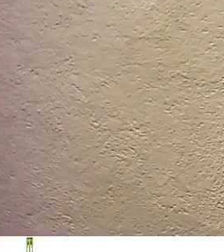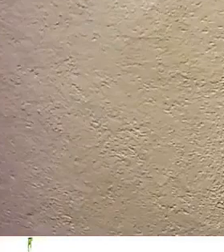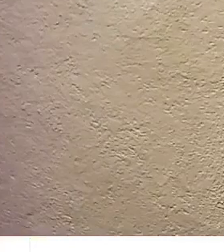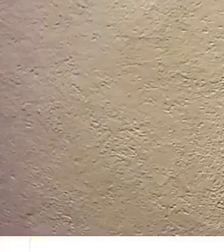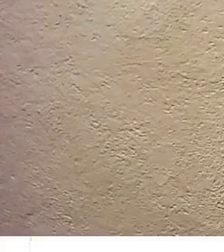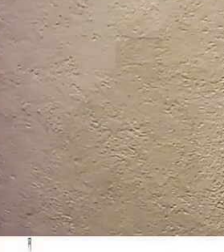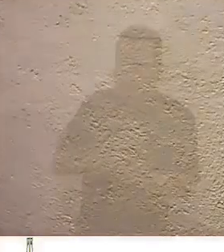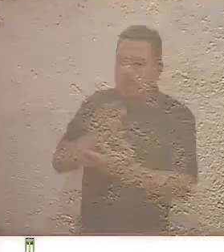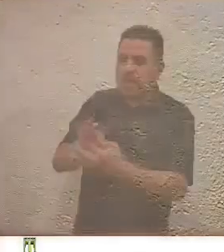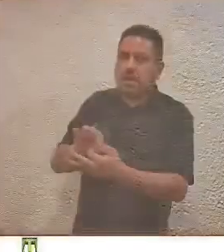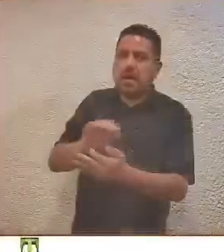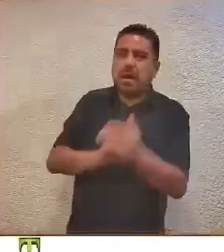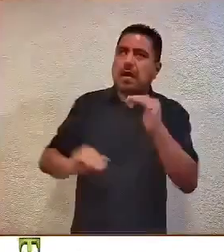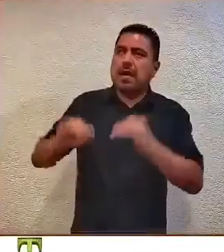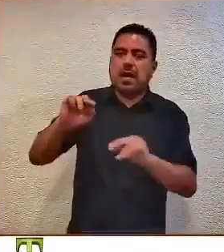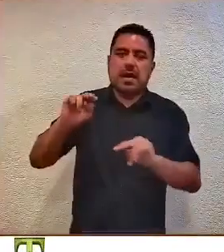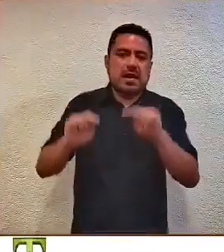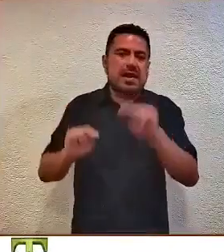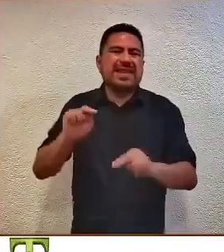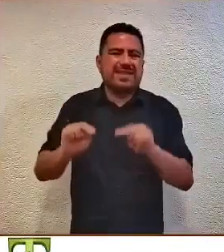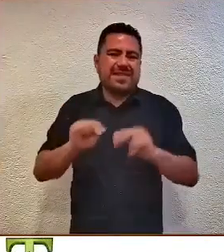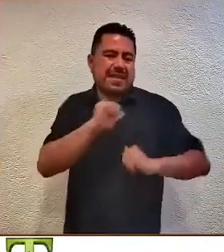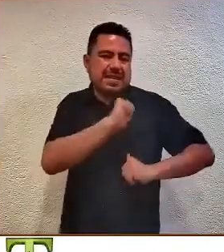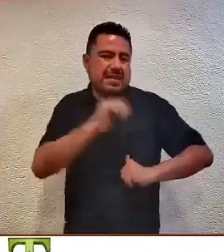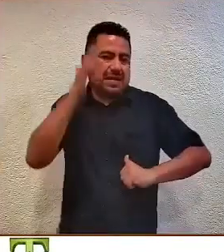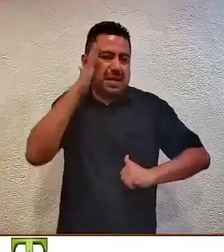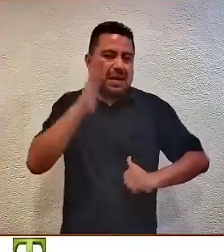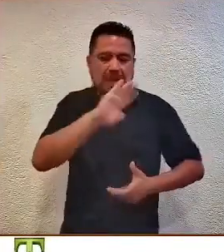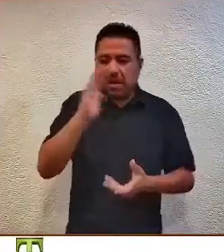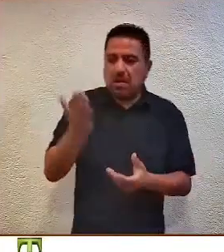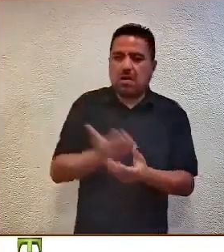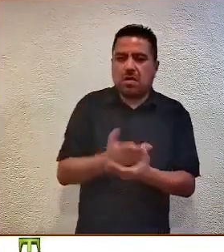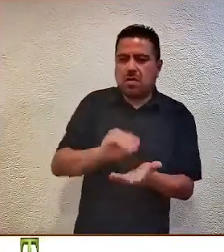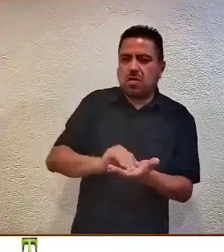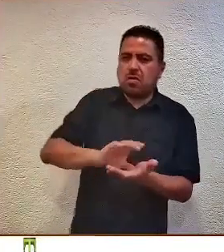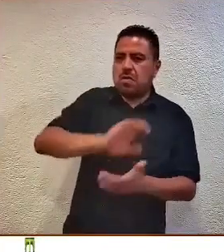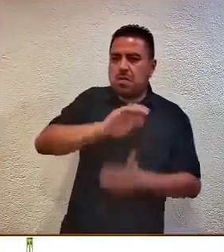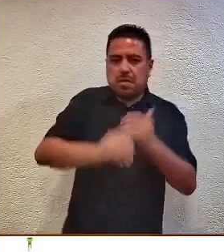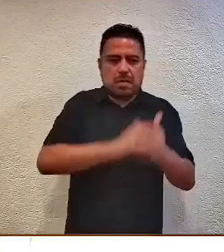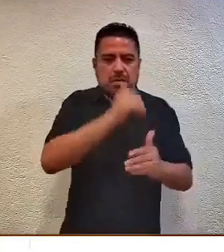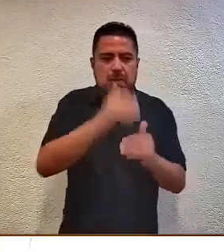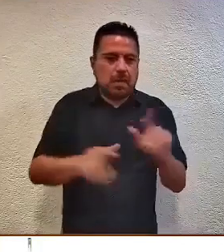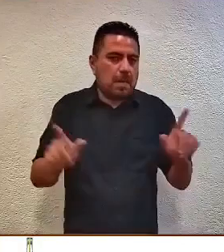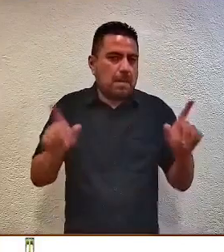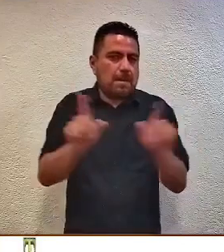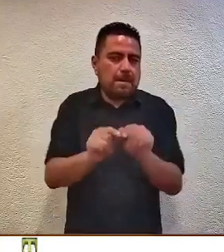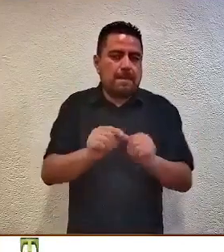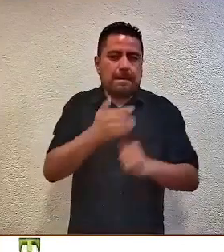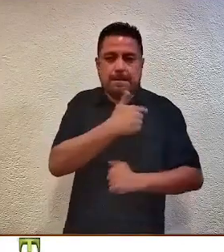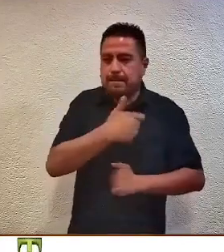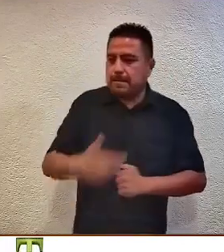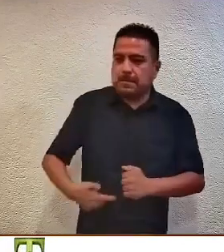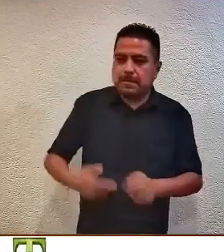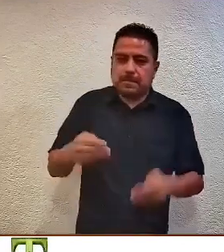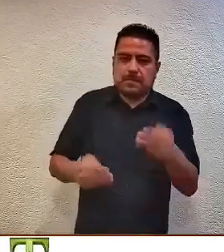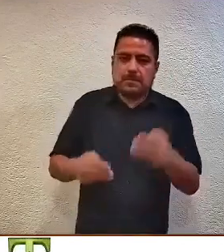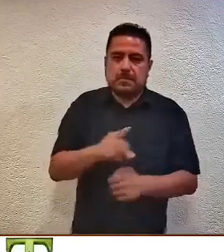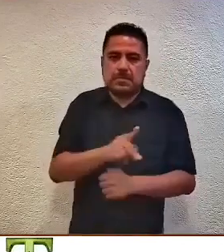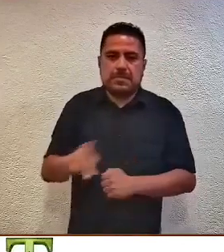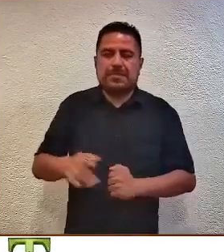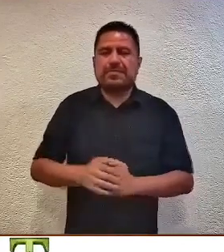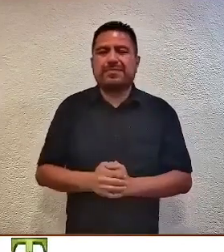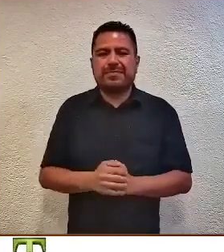convenio, elevarlo a la categoría de laudo ejecutoriado y el archivo del asunto como concluido. Es la cuenta, magistrada presidenta, magistrada,